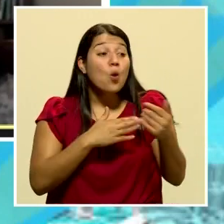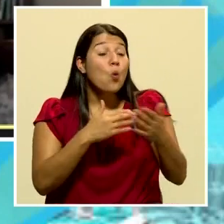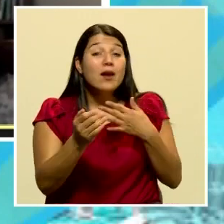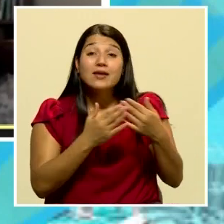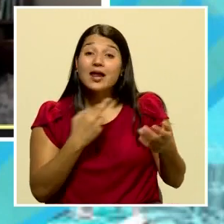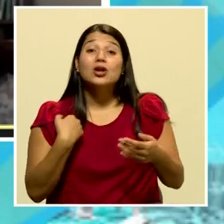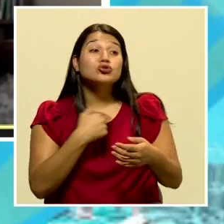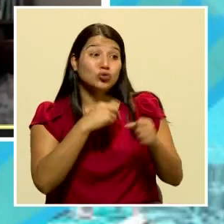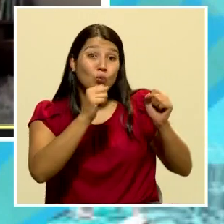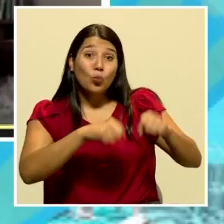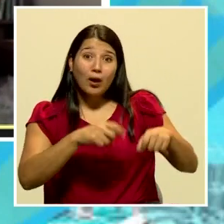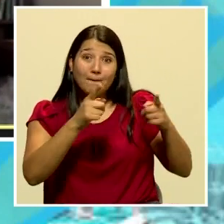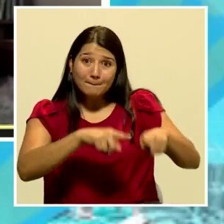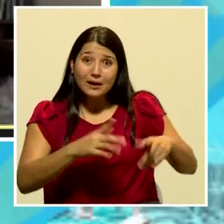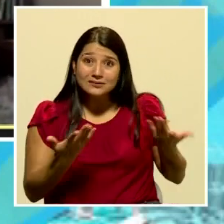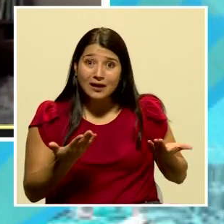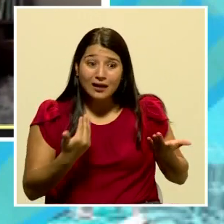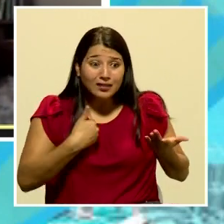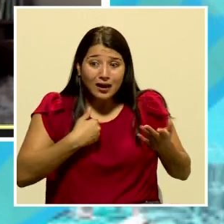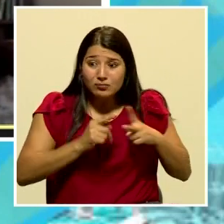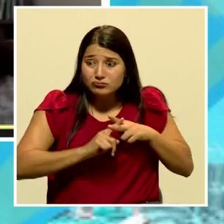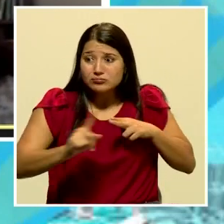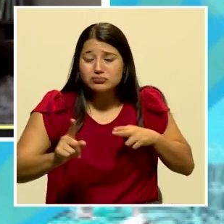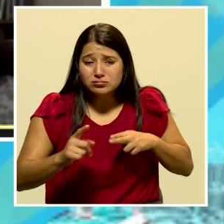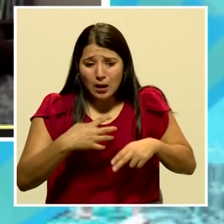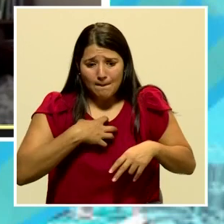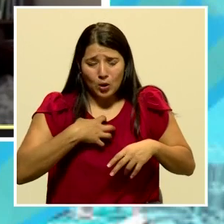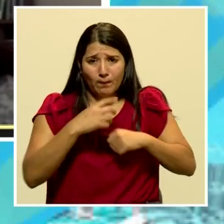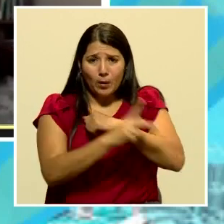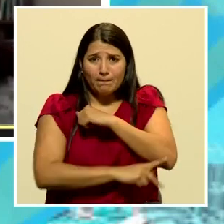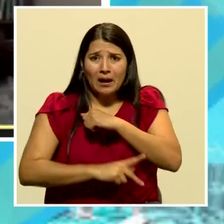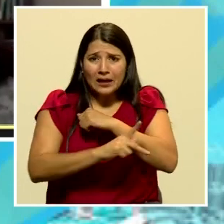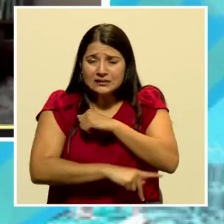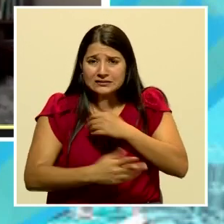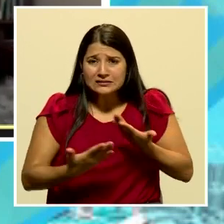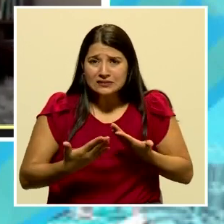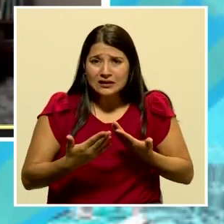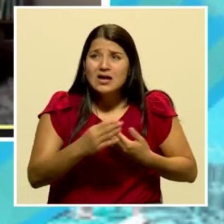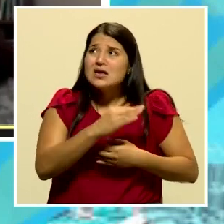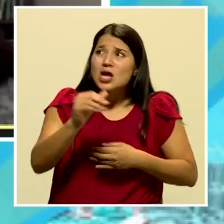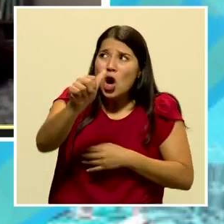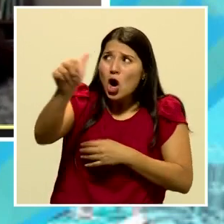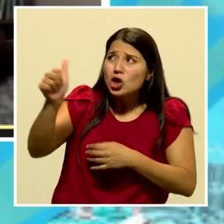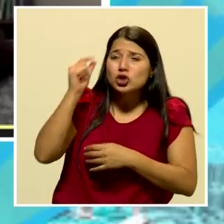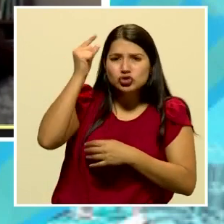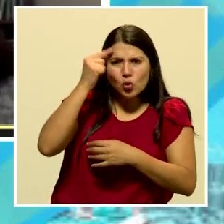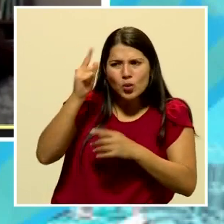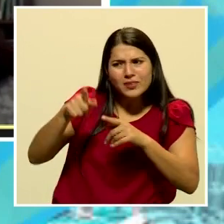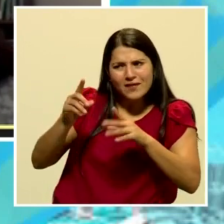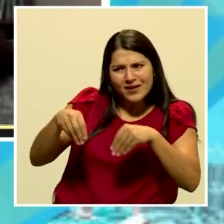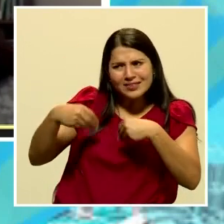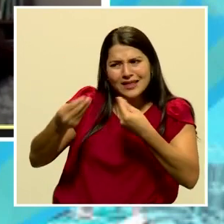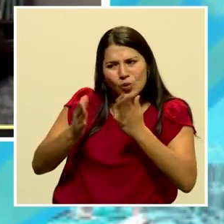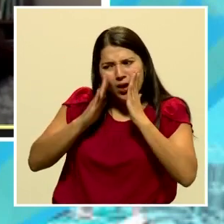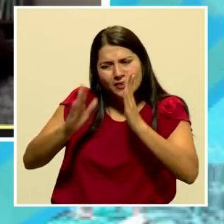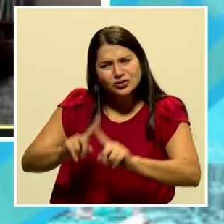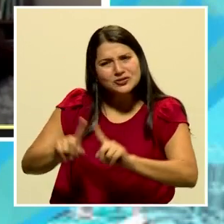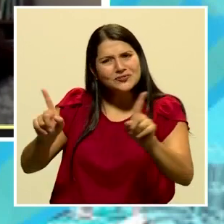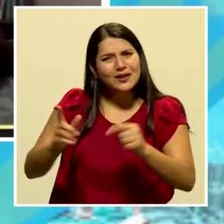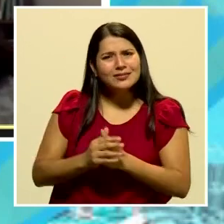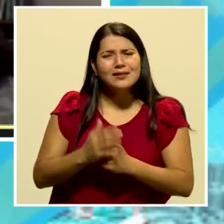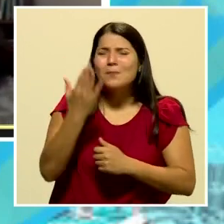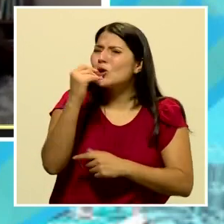nos puede pasar que nos toque salir corriendo de nuestros países y que los gobiernos deberían darles otro tratamiento porque no